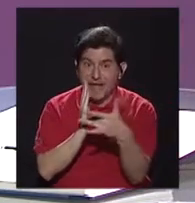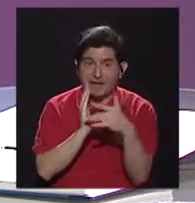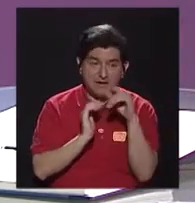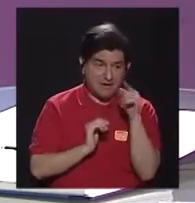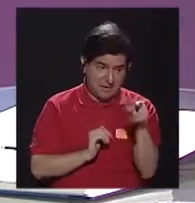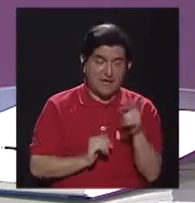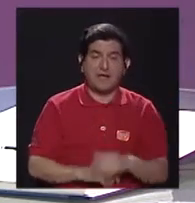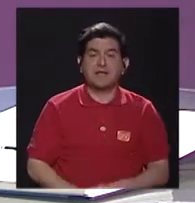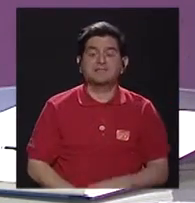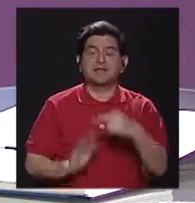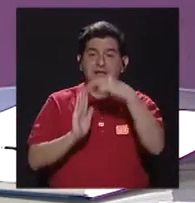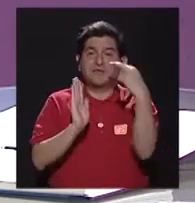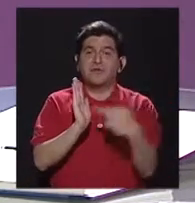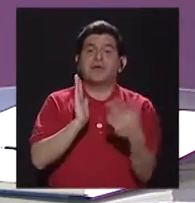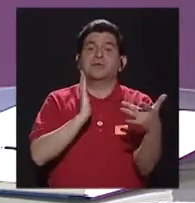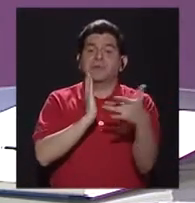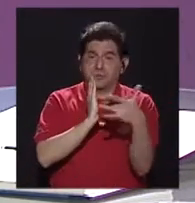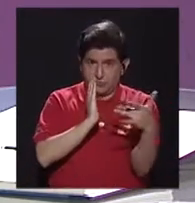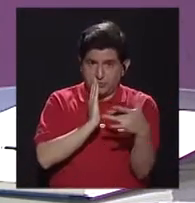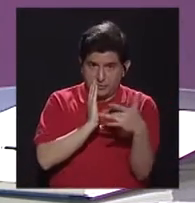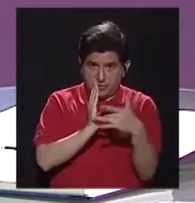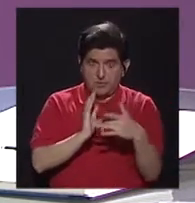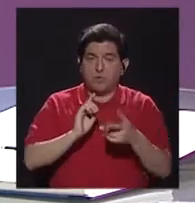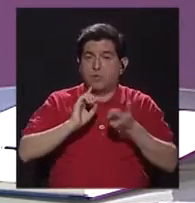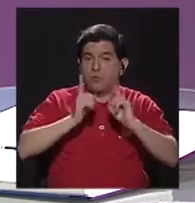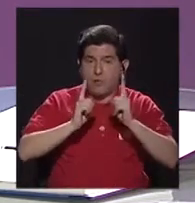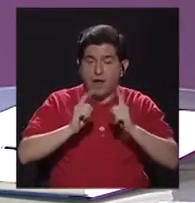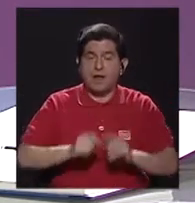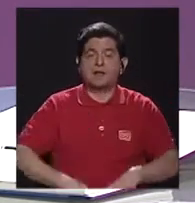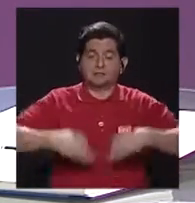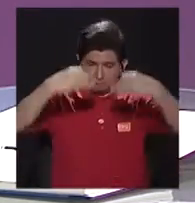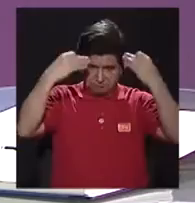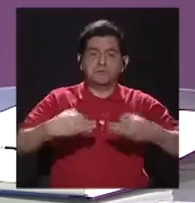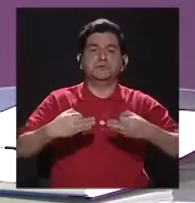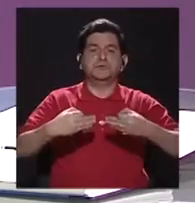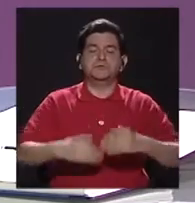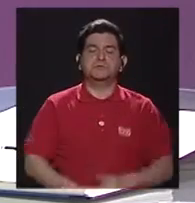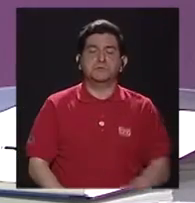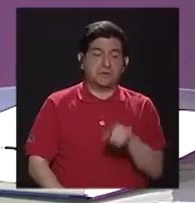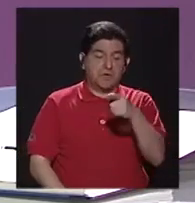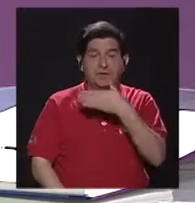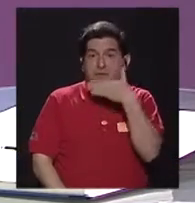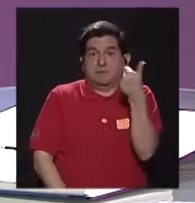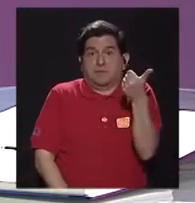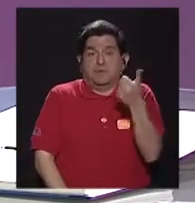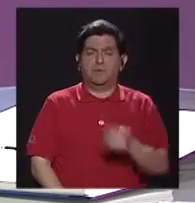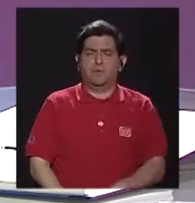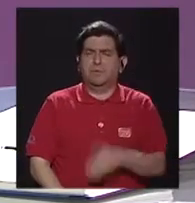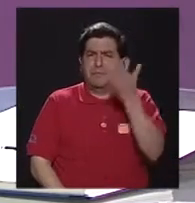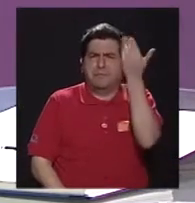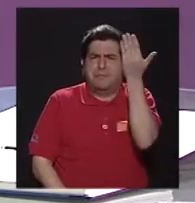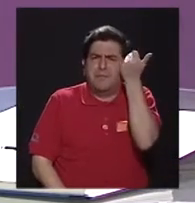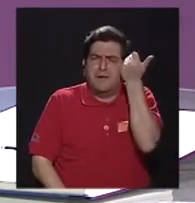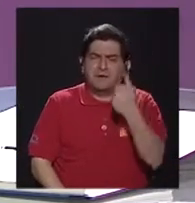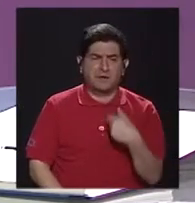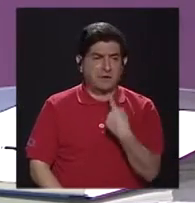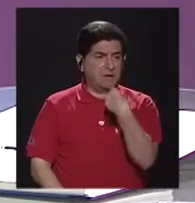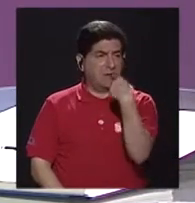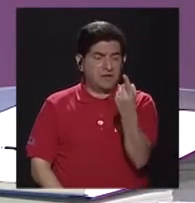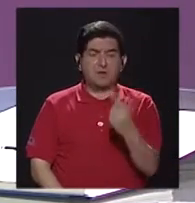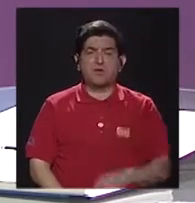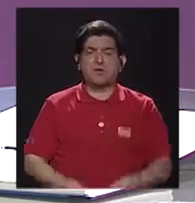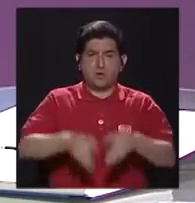de una reglamentación técnica, es el decreto. Ese es el mecanismo más idóneo, porque se trata, y eso fue lo que dijo la